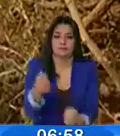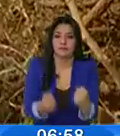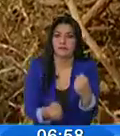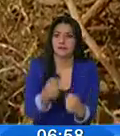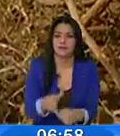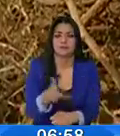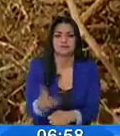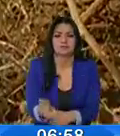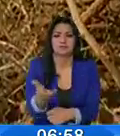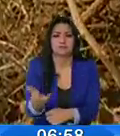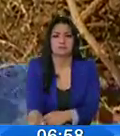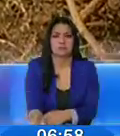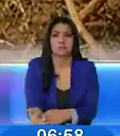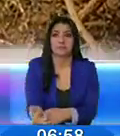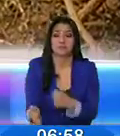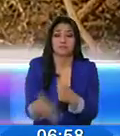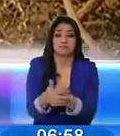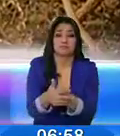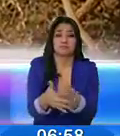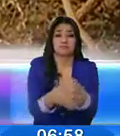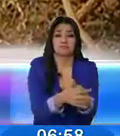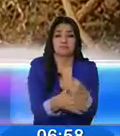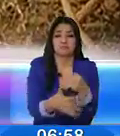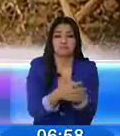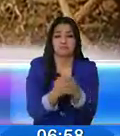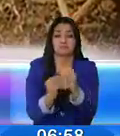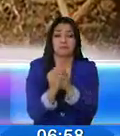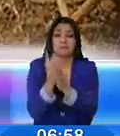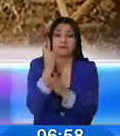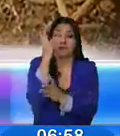sobre el parterre y derribando tres árboles.